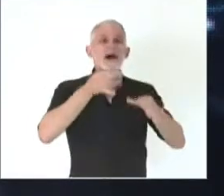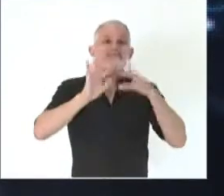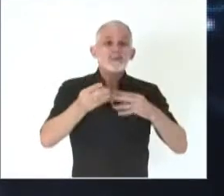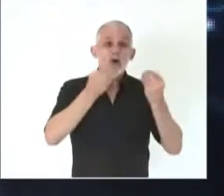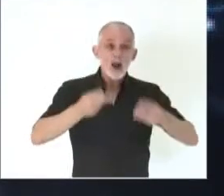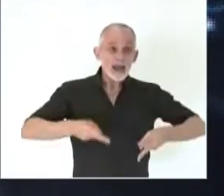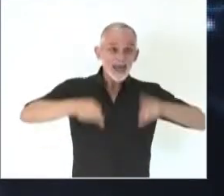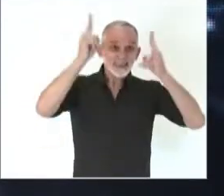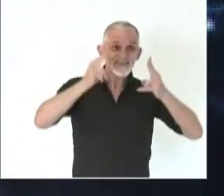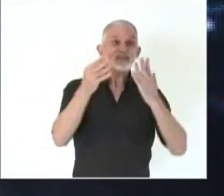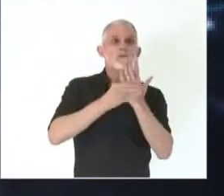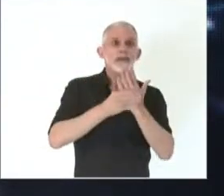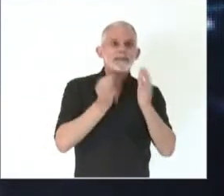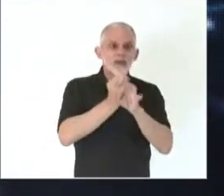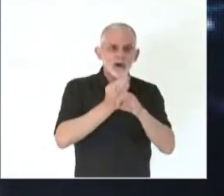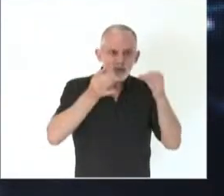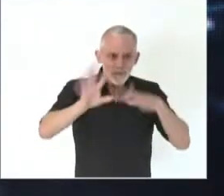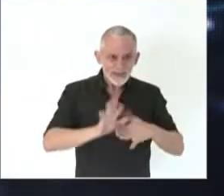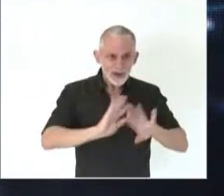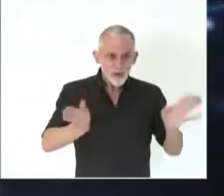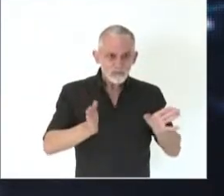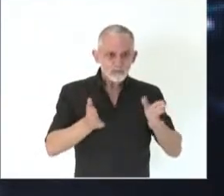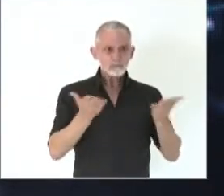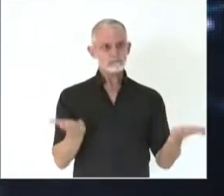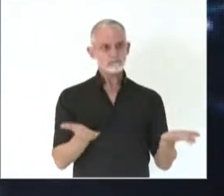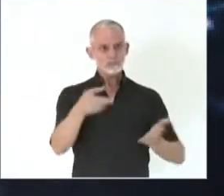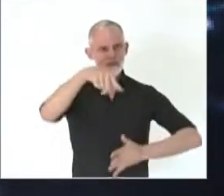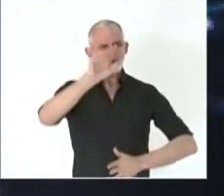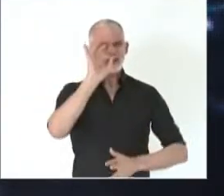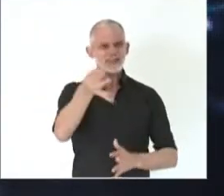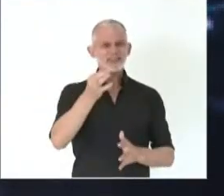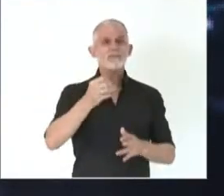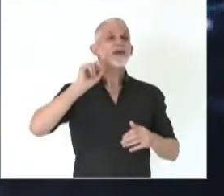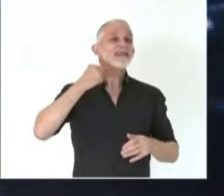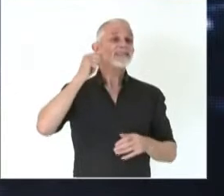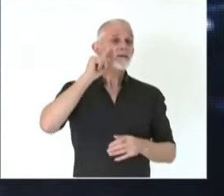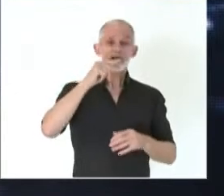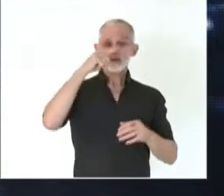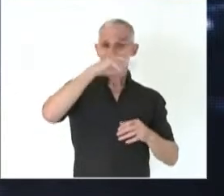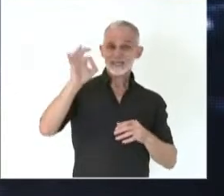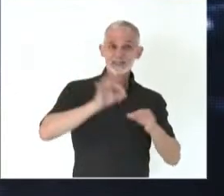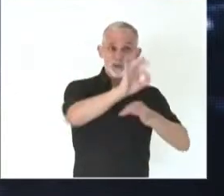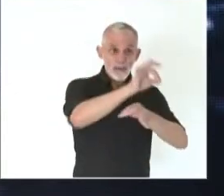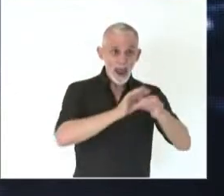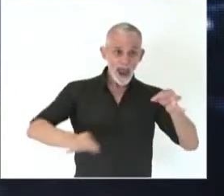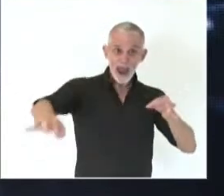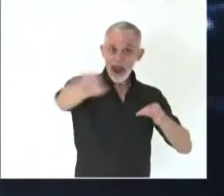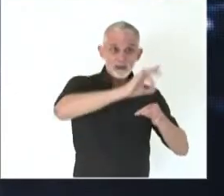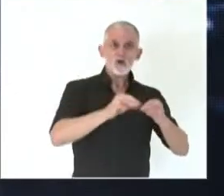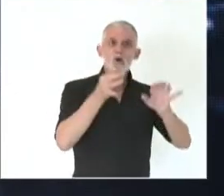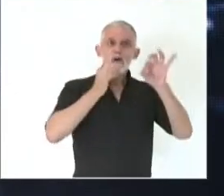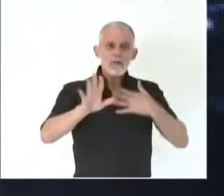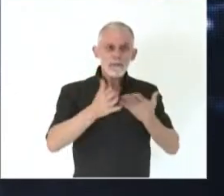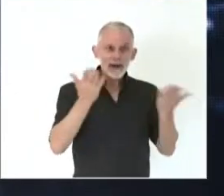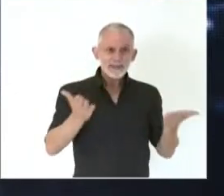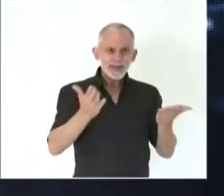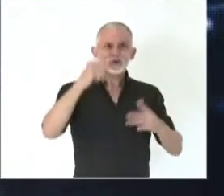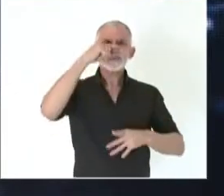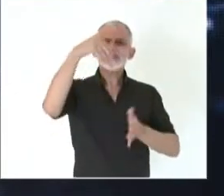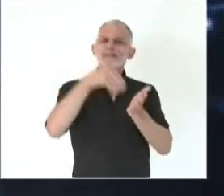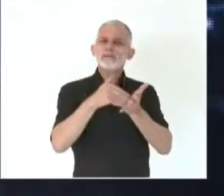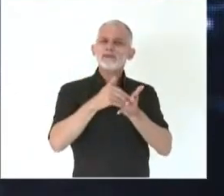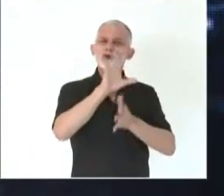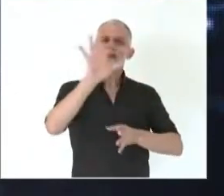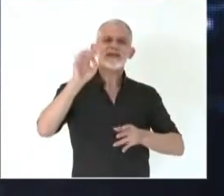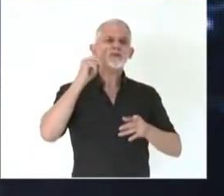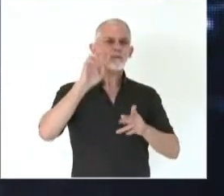el edificio del Ministerio de Educación. Para que tengas una idea, 13.700 metros cuadrados lo vendieron a 7 millones y medio